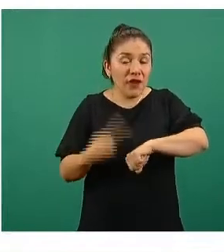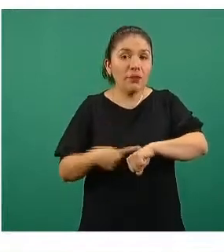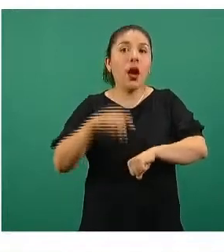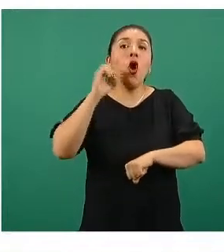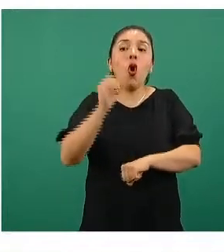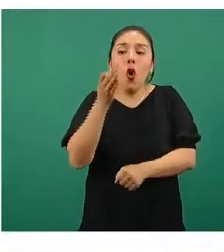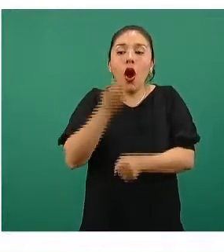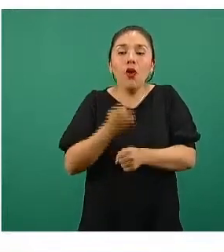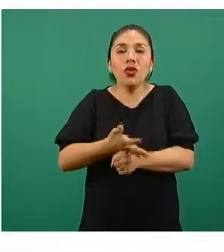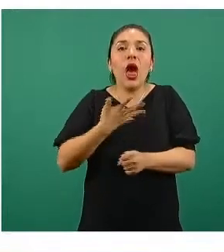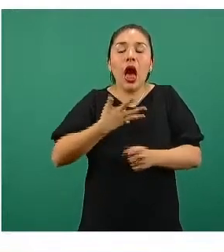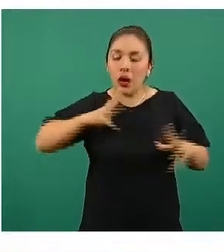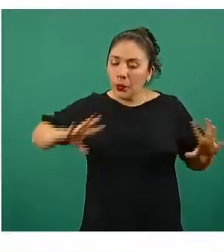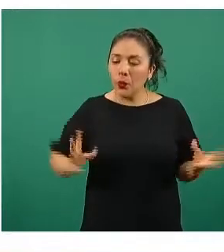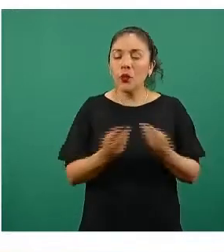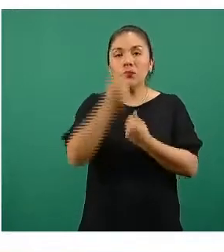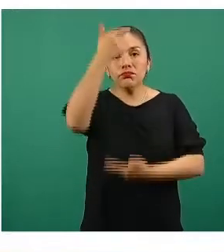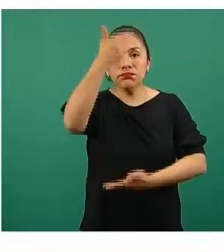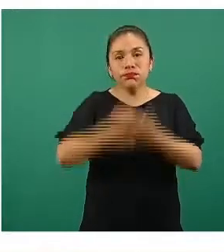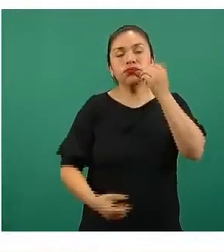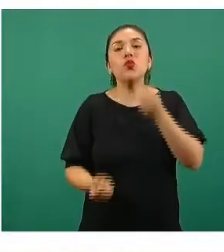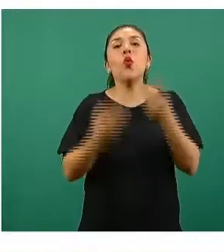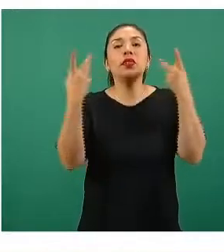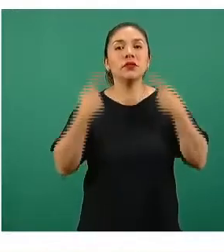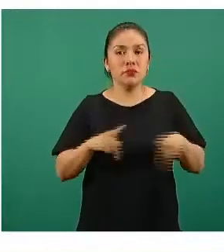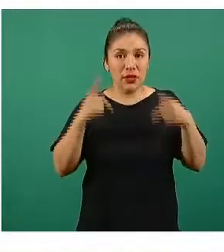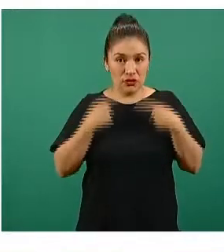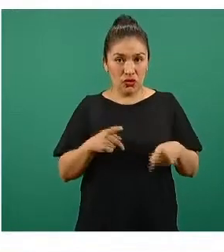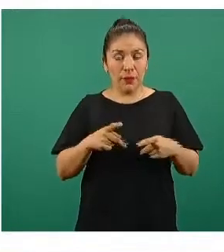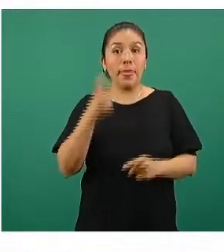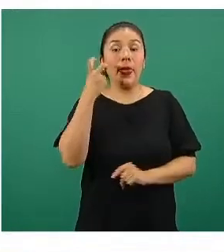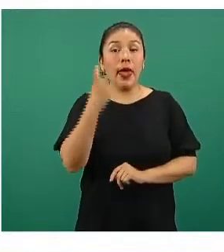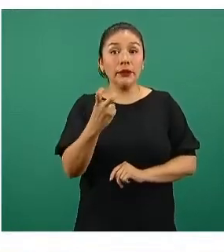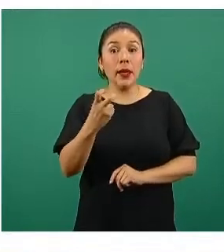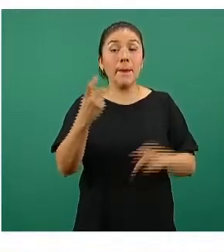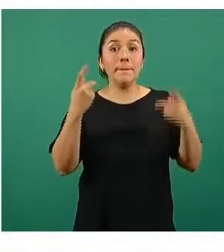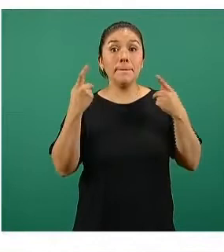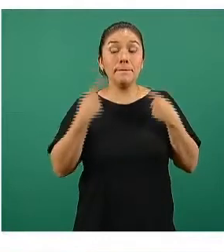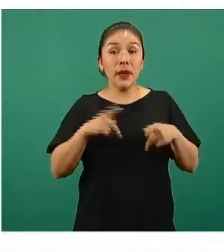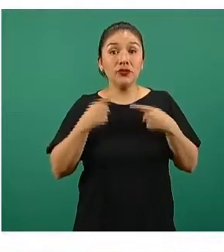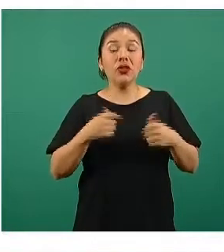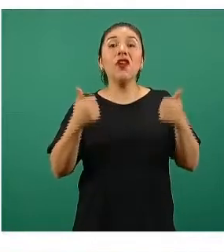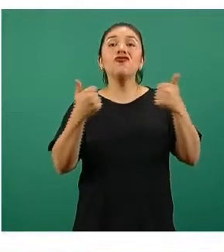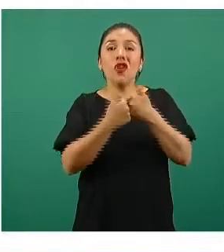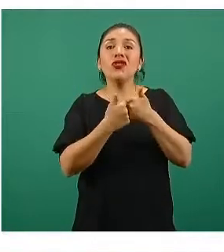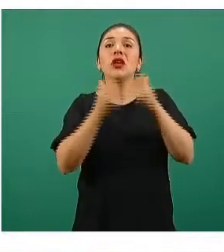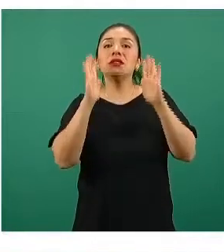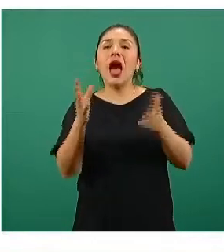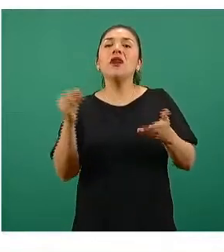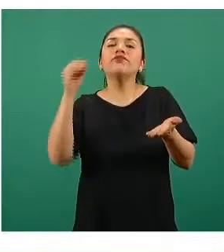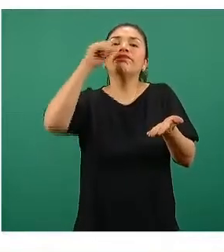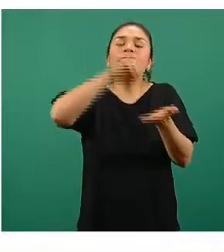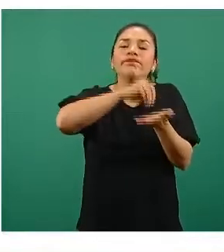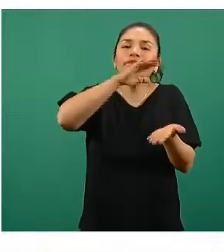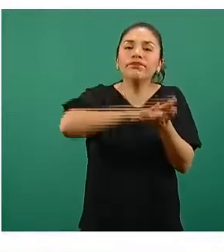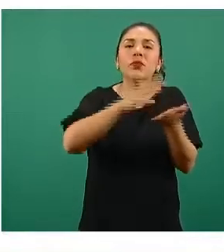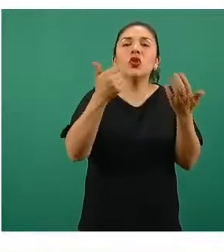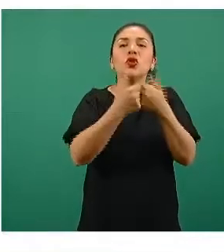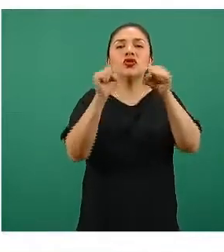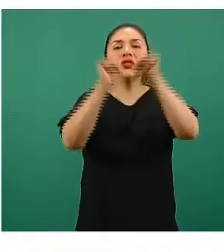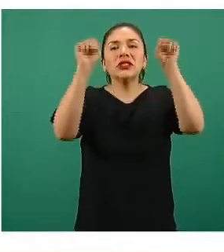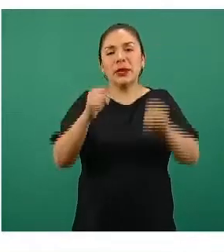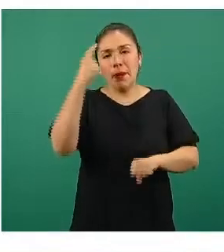infección por el virus SARS-CoV-2, de las personas que han tenido un contacto con el Sistema Nacional de